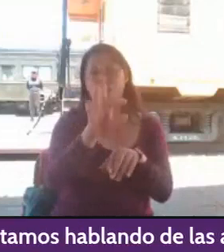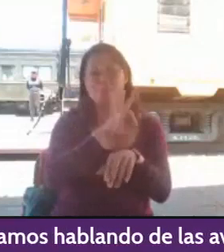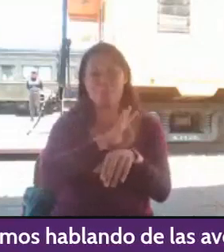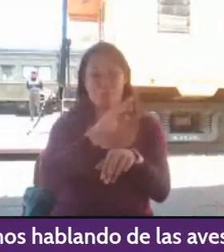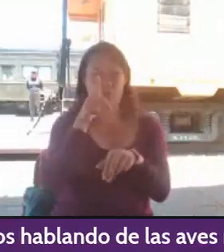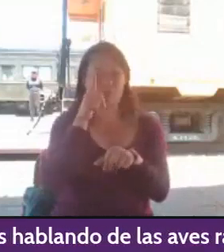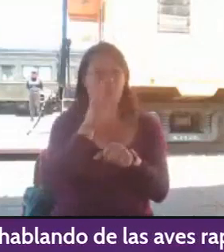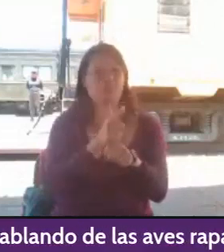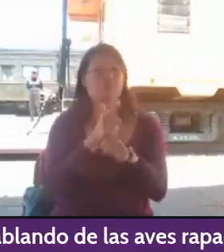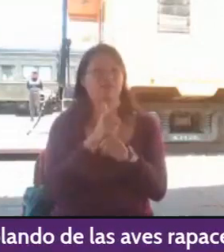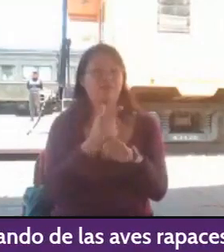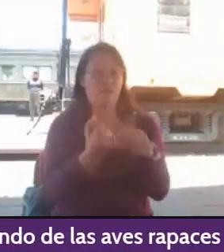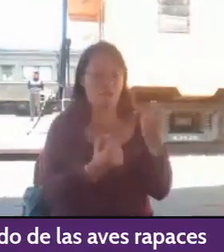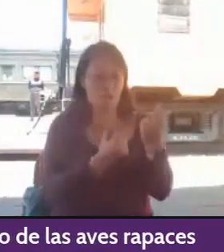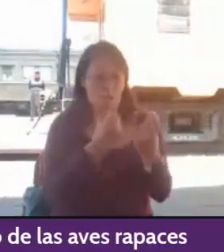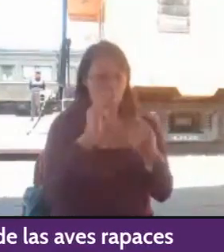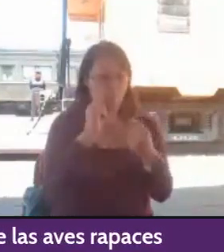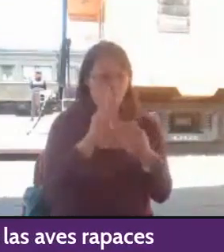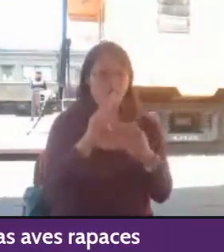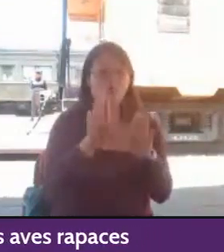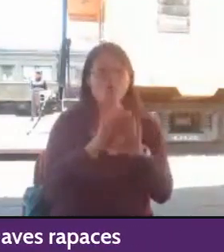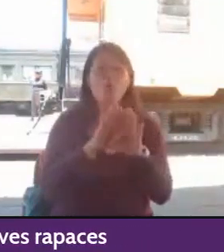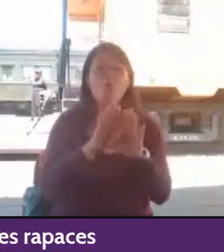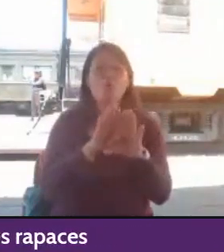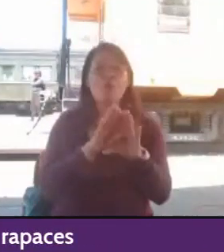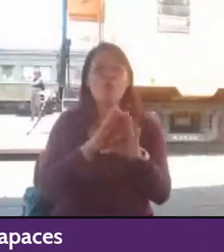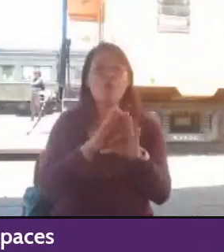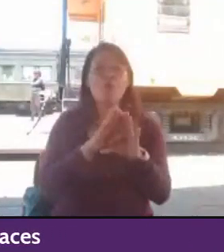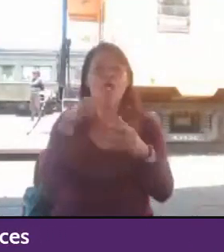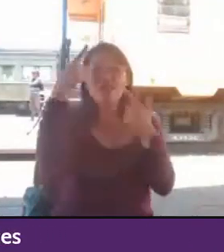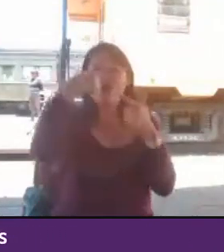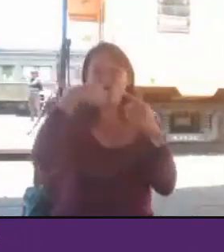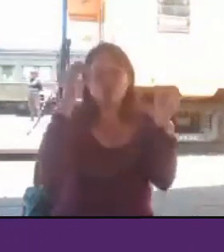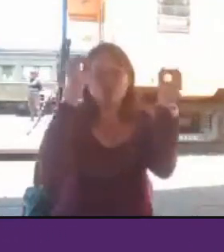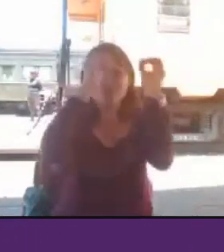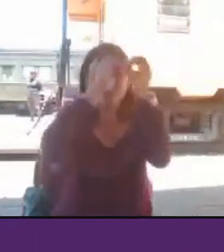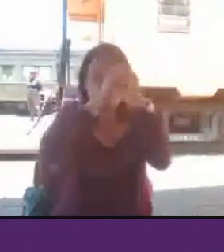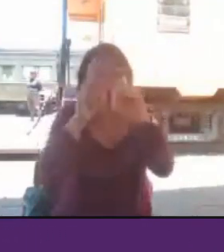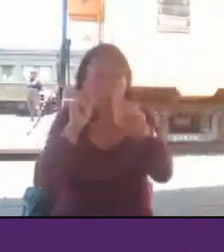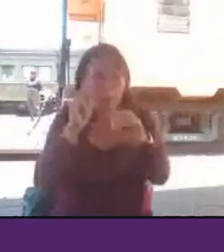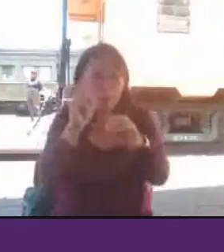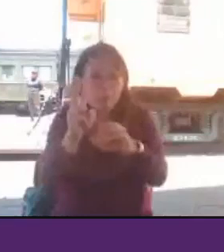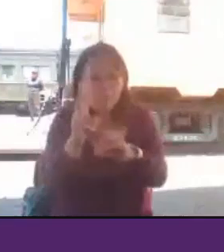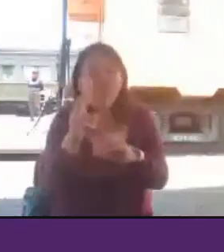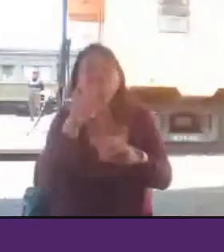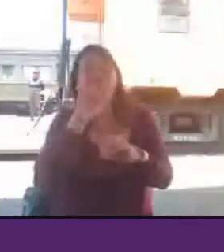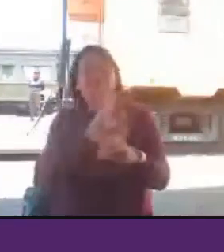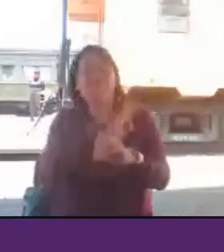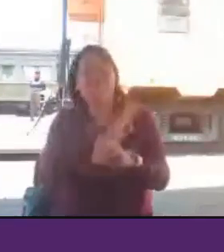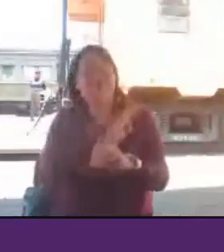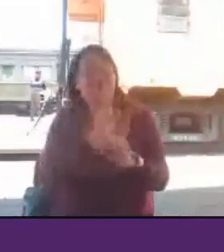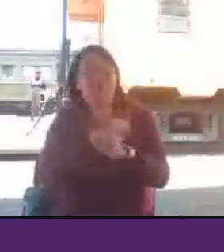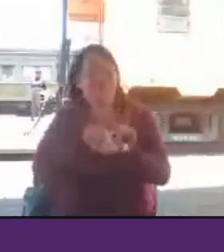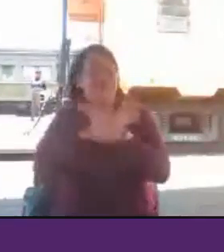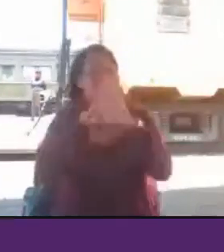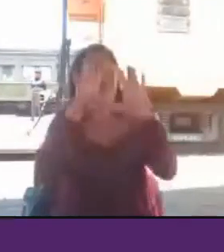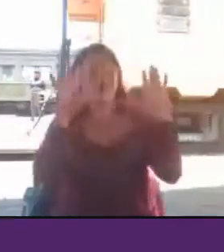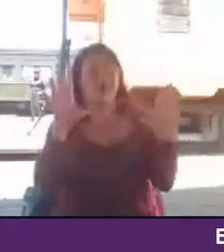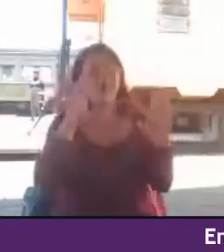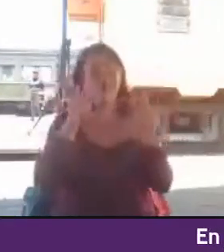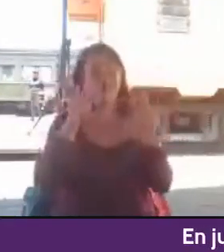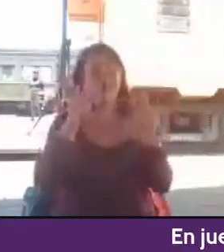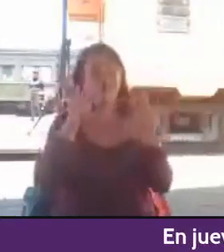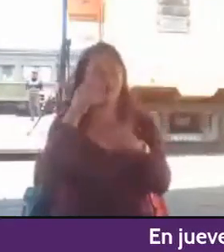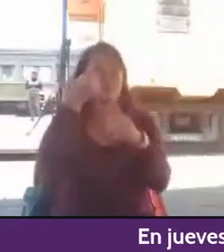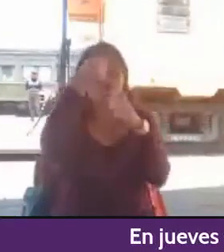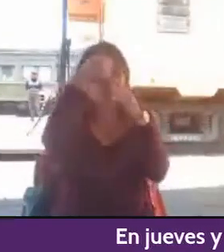incluso algunas pueden percibir el infrarrojo. También, visión binocular, pueden percibir profundidad,